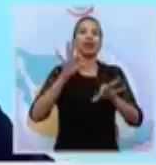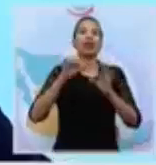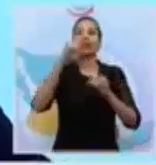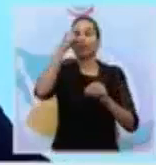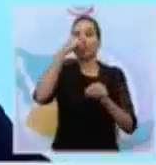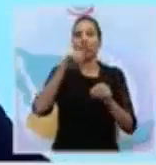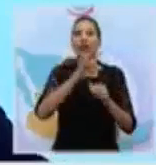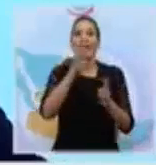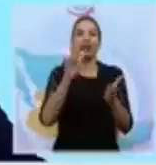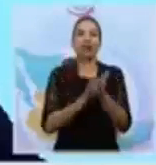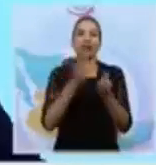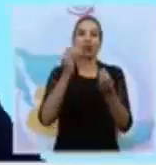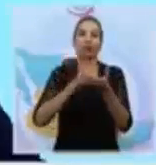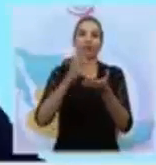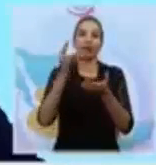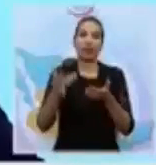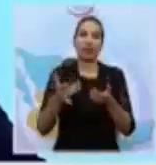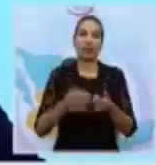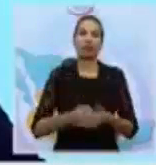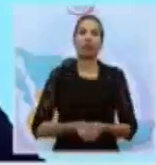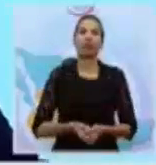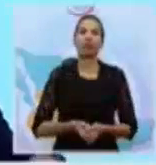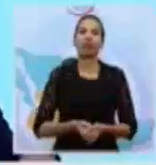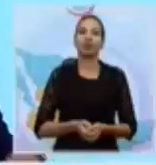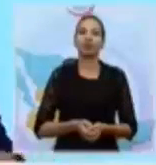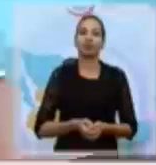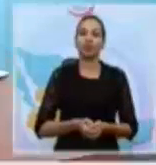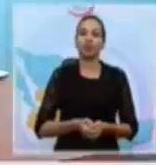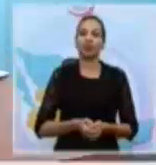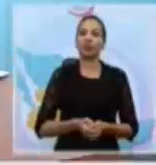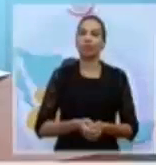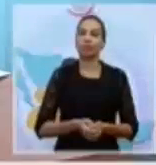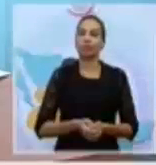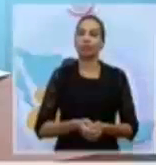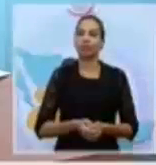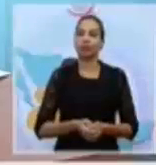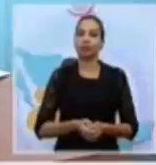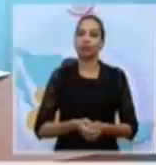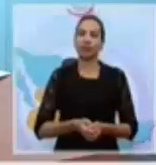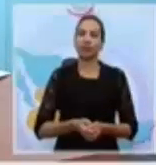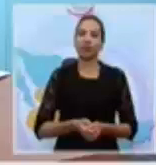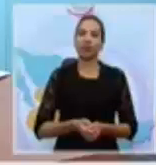para nuestro trabajo legislativo. Muchísimas gracias a todos. Gracias.